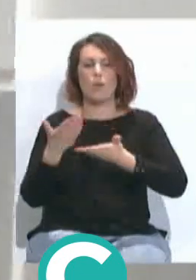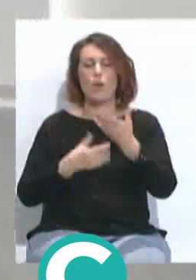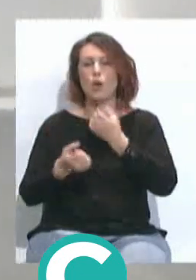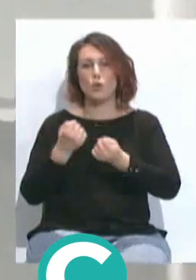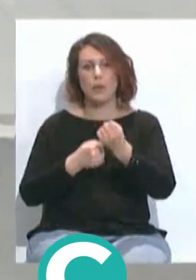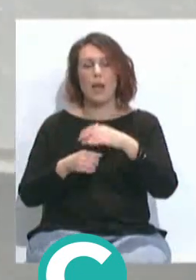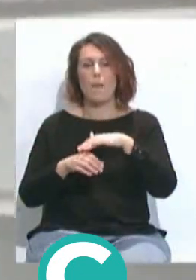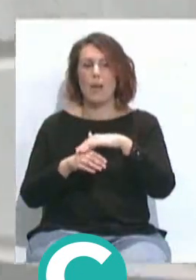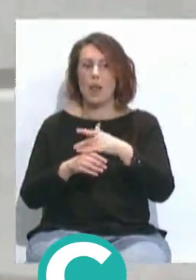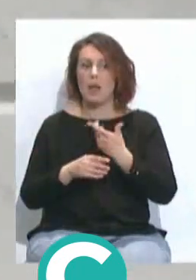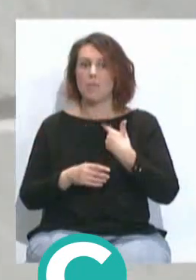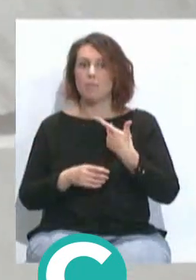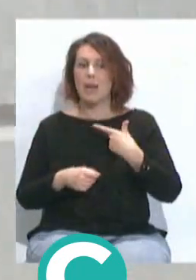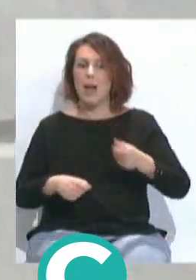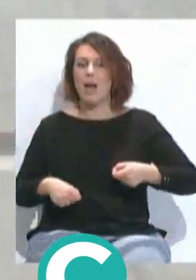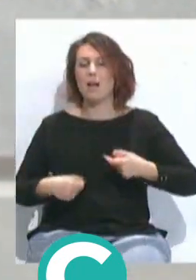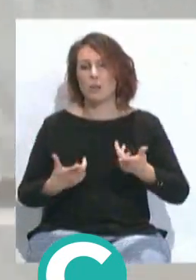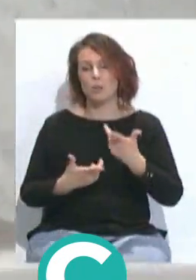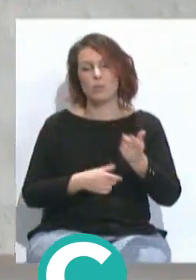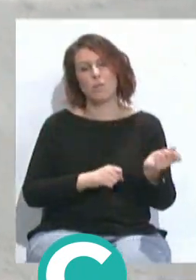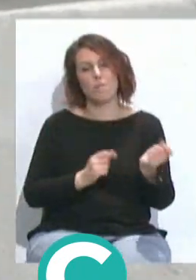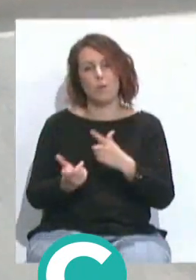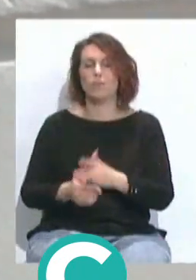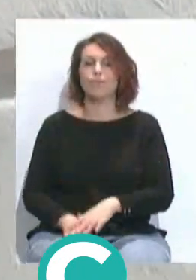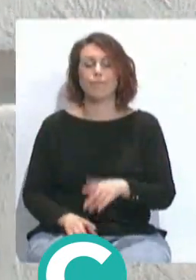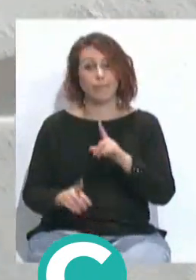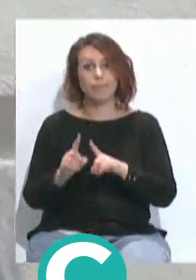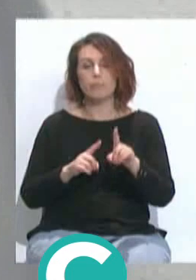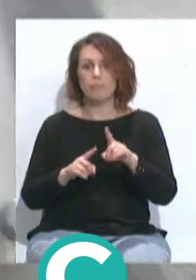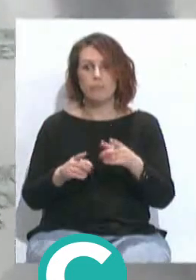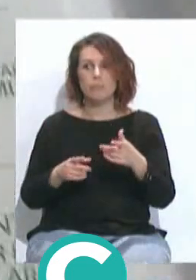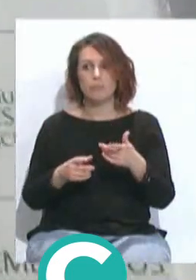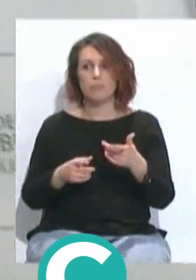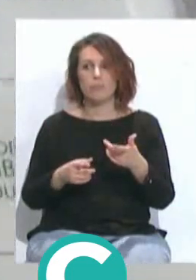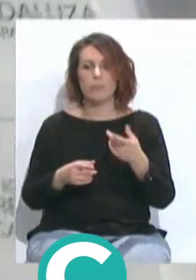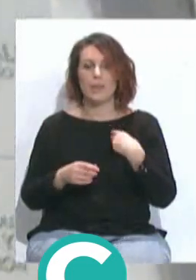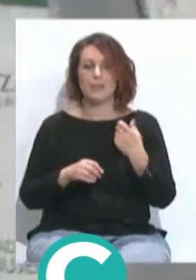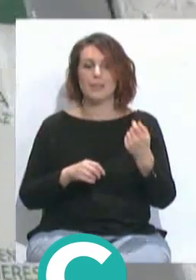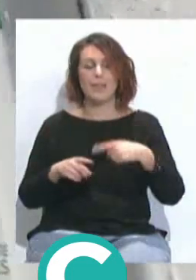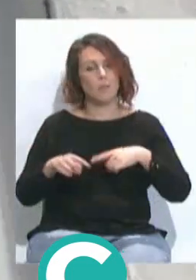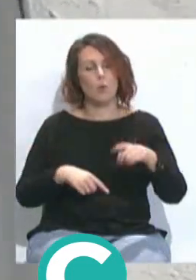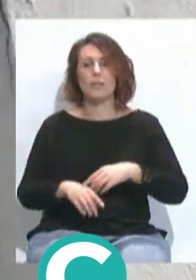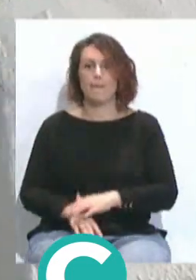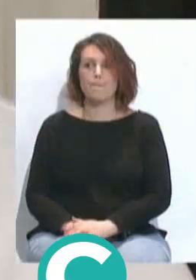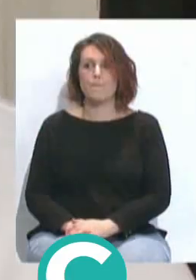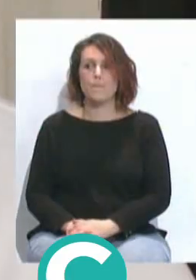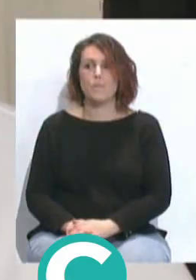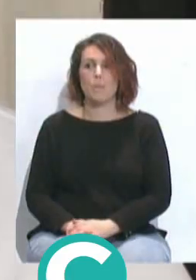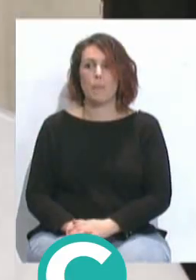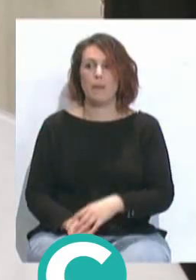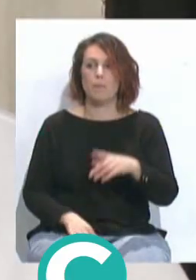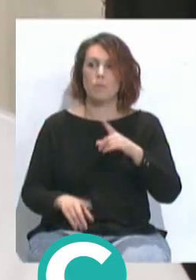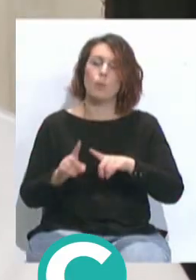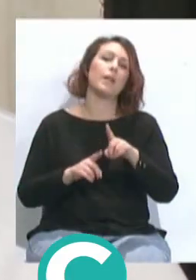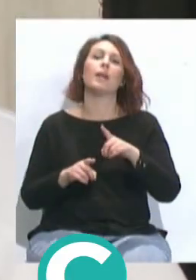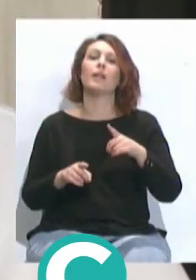económica para afrontar los gastos del envío el problema de transporte pues no es que el problema